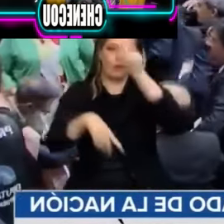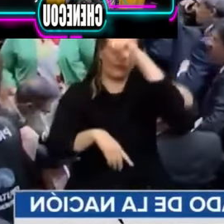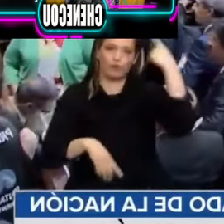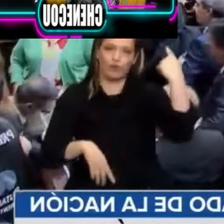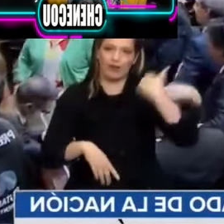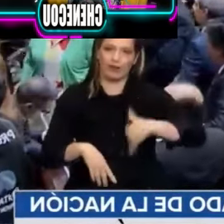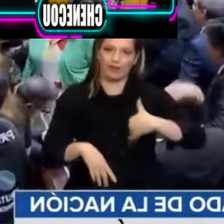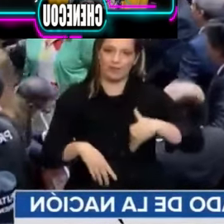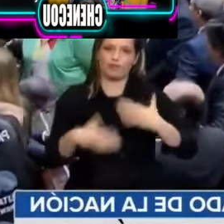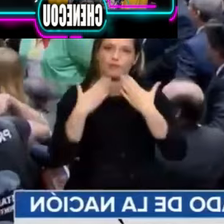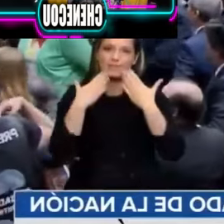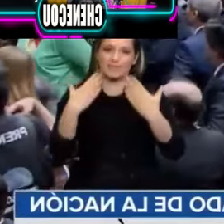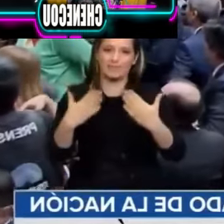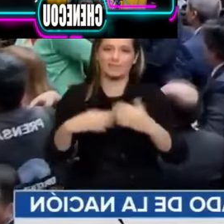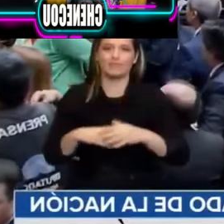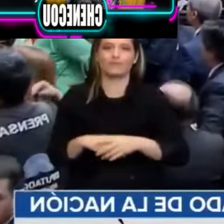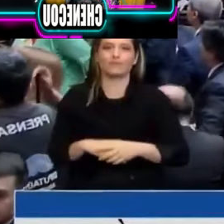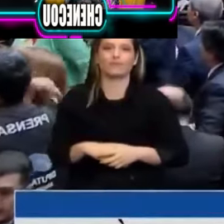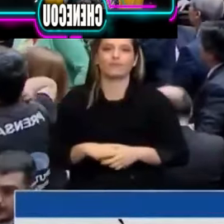Gracias.